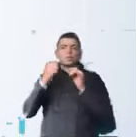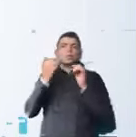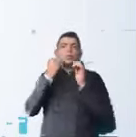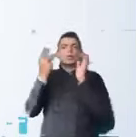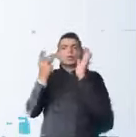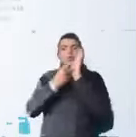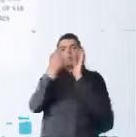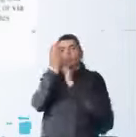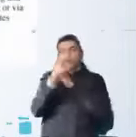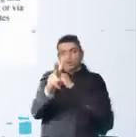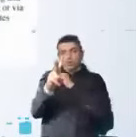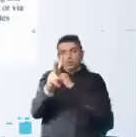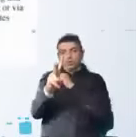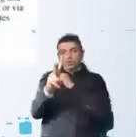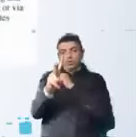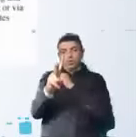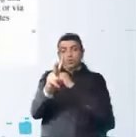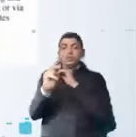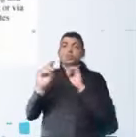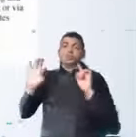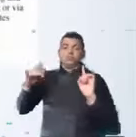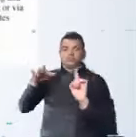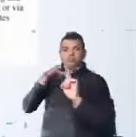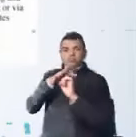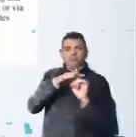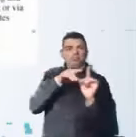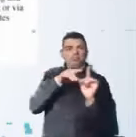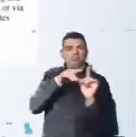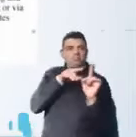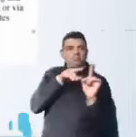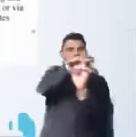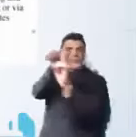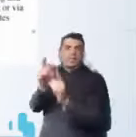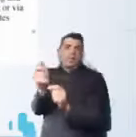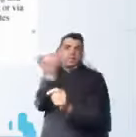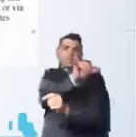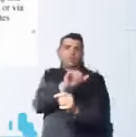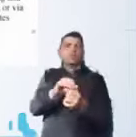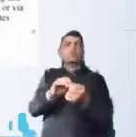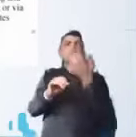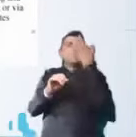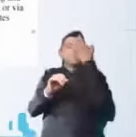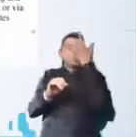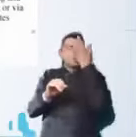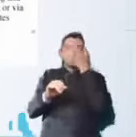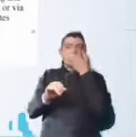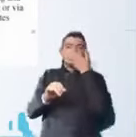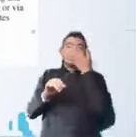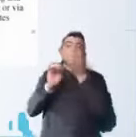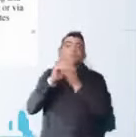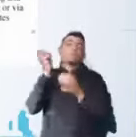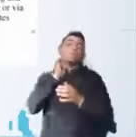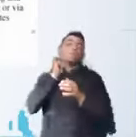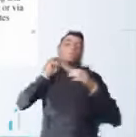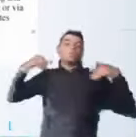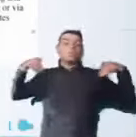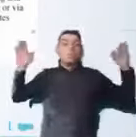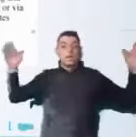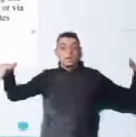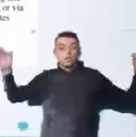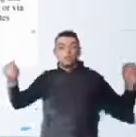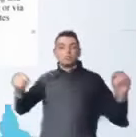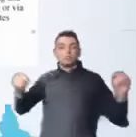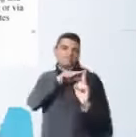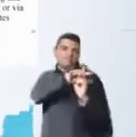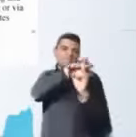y la transmisión fue muy similar. Todo nació por parte de los murciélagos, infectaban los murciélagos